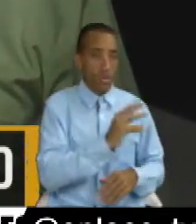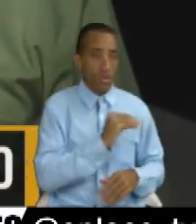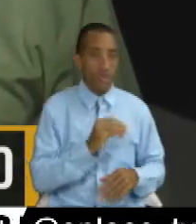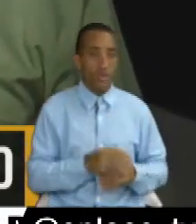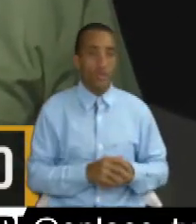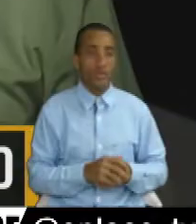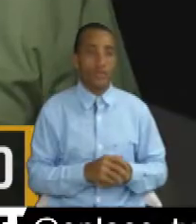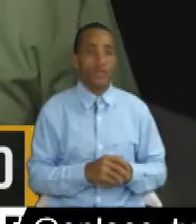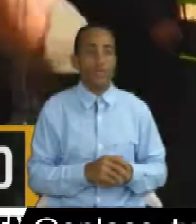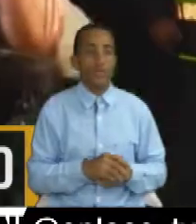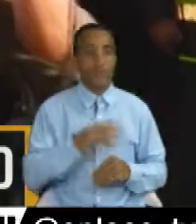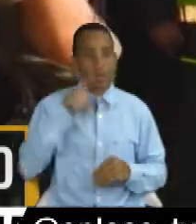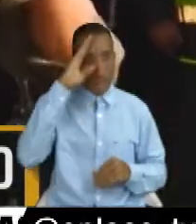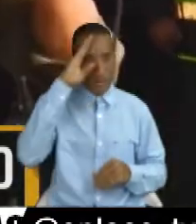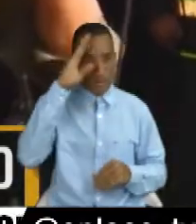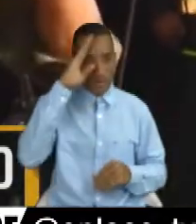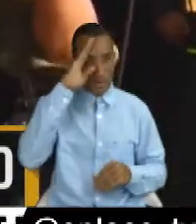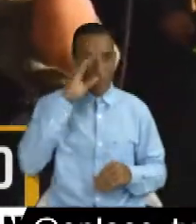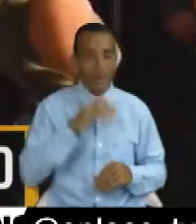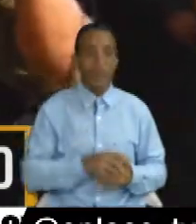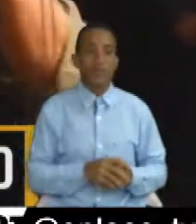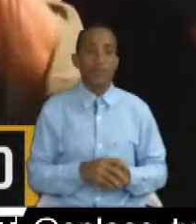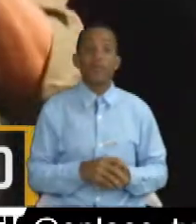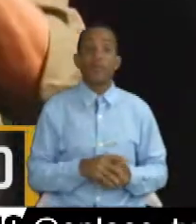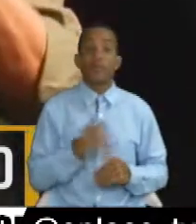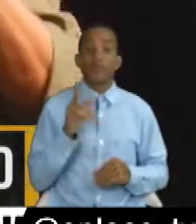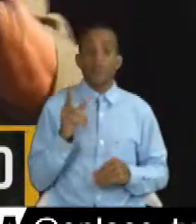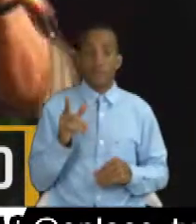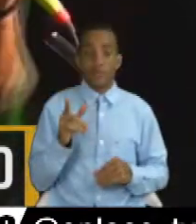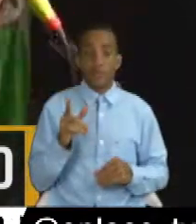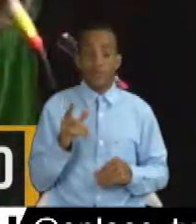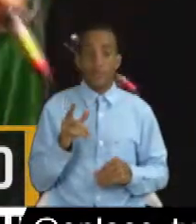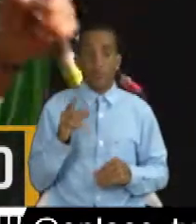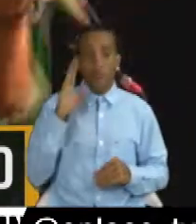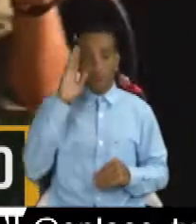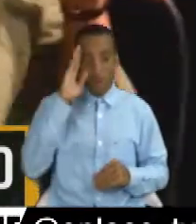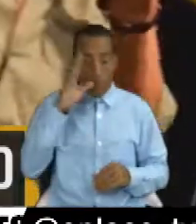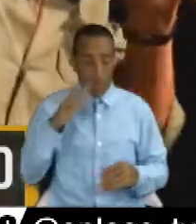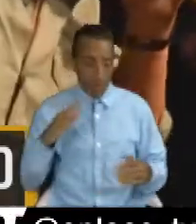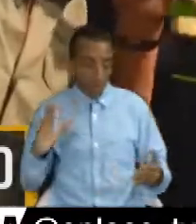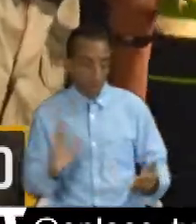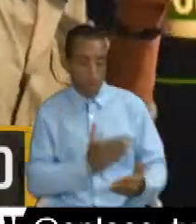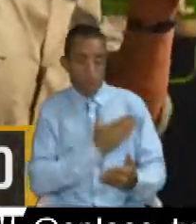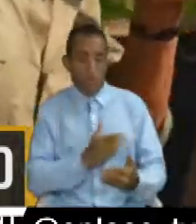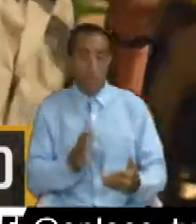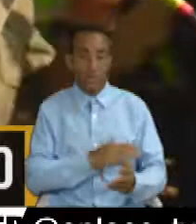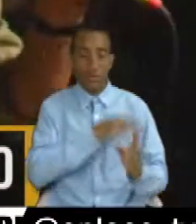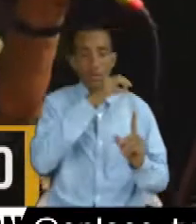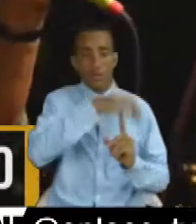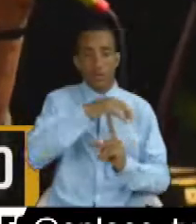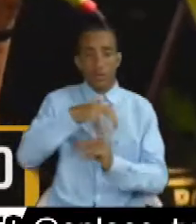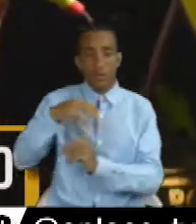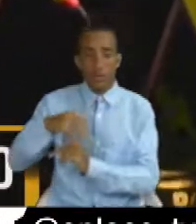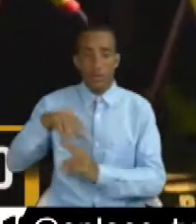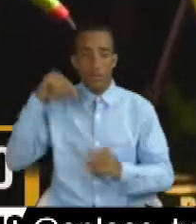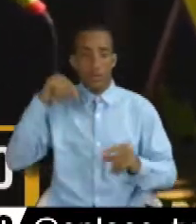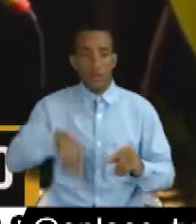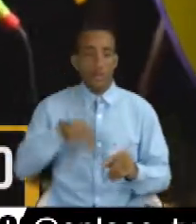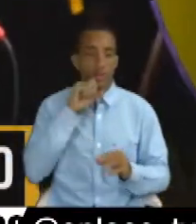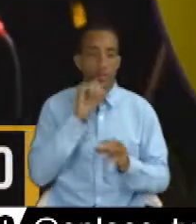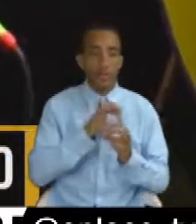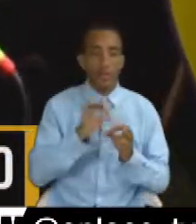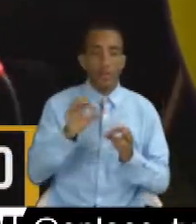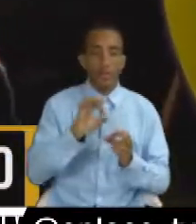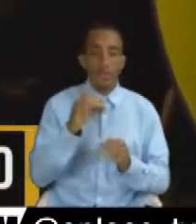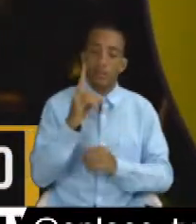de todos los policías de la patria. Poncho Zuleta se refirió al futuro de la música vallenata, igualmente al Festival Vallenato del Magdalena Medio, que tiene como sede cada año